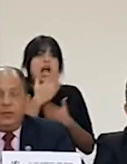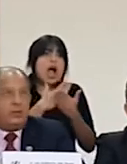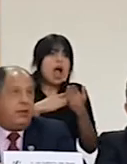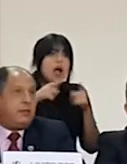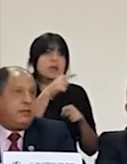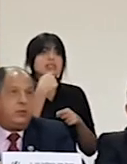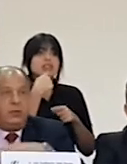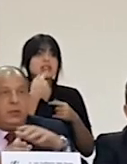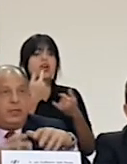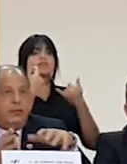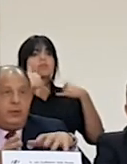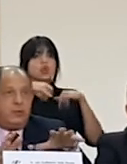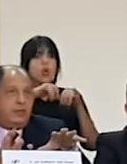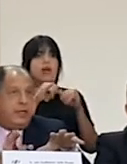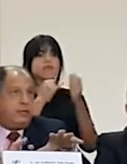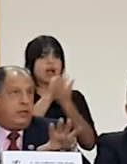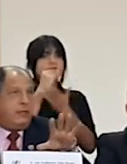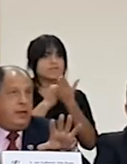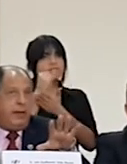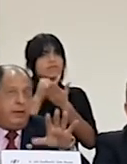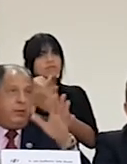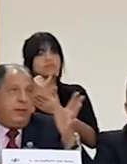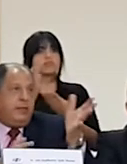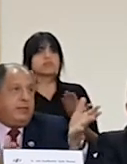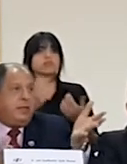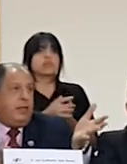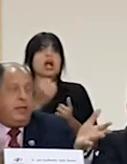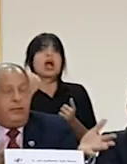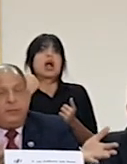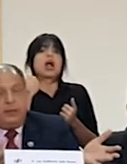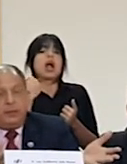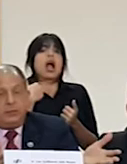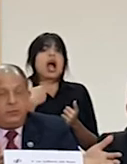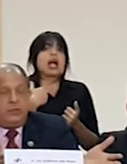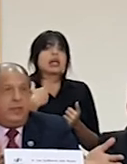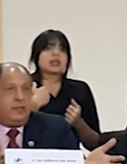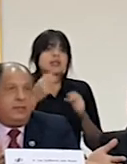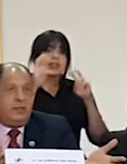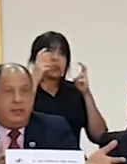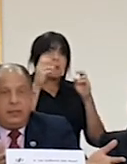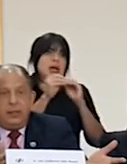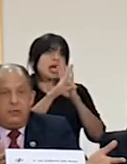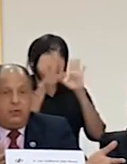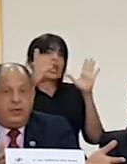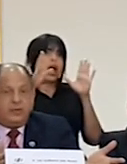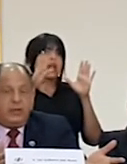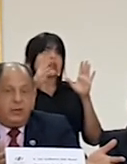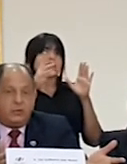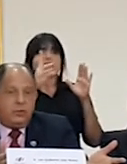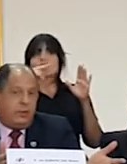de eso, el medio que estaba haciendo las averiguaciones del caso, pero hay evidencia, hay asuntos evidentemente